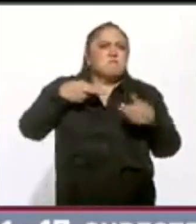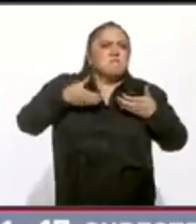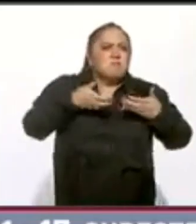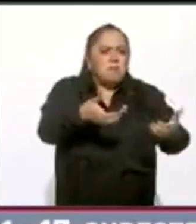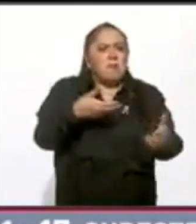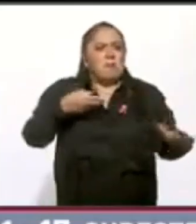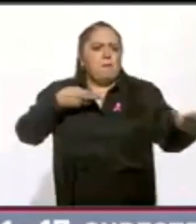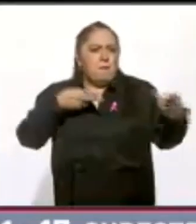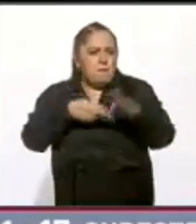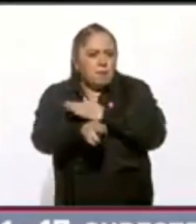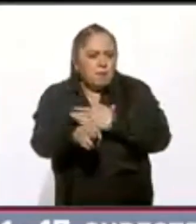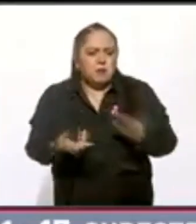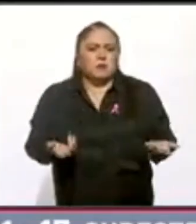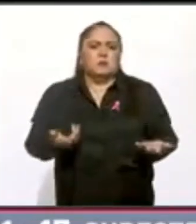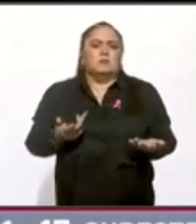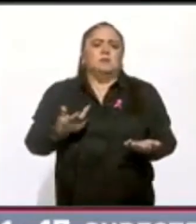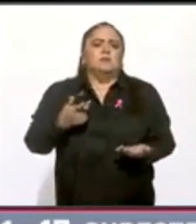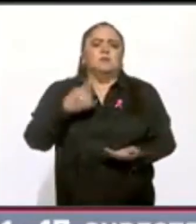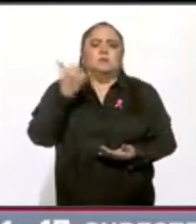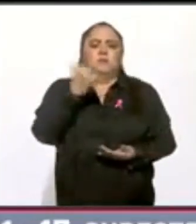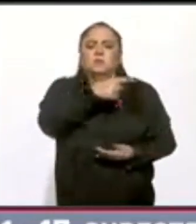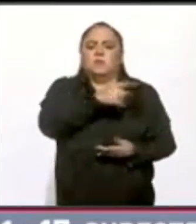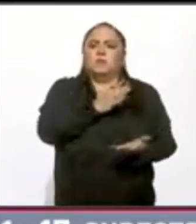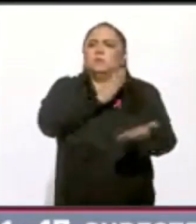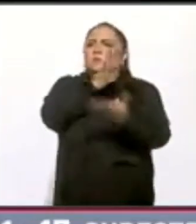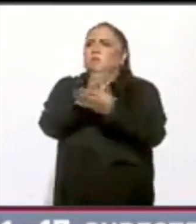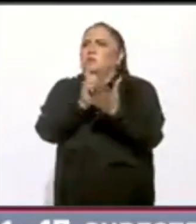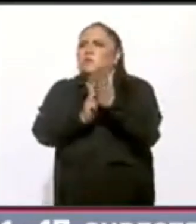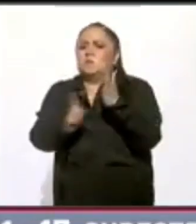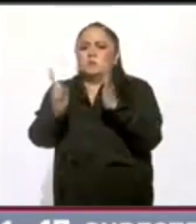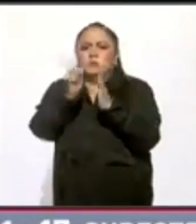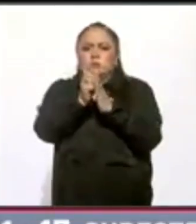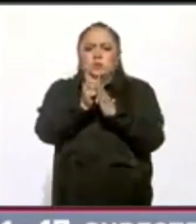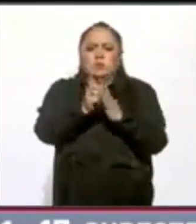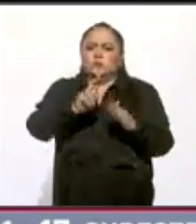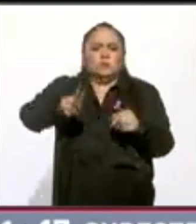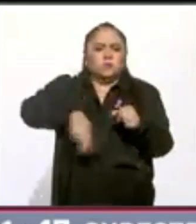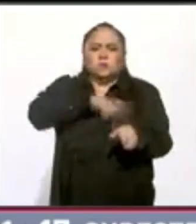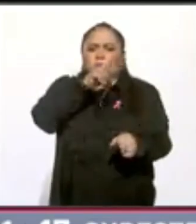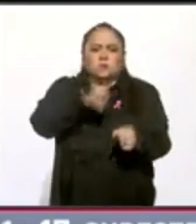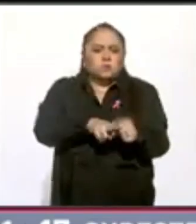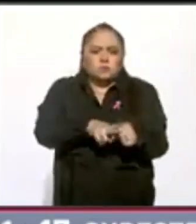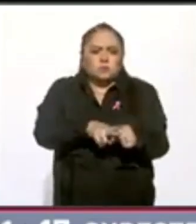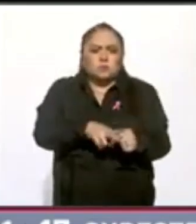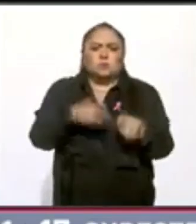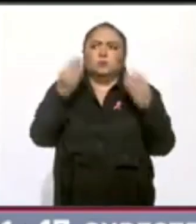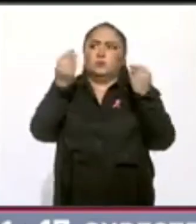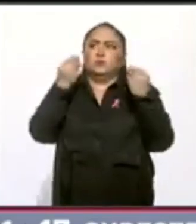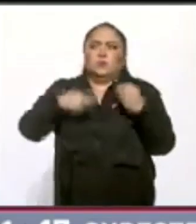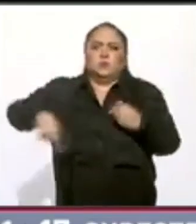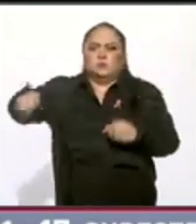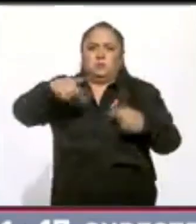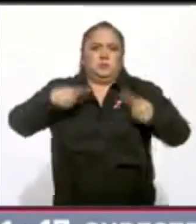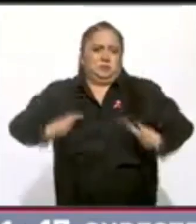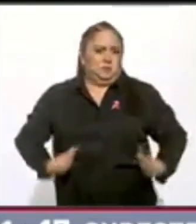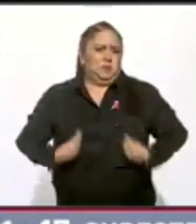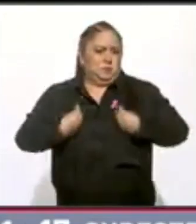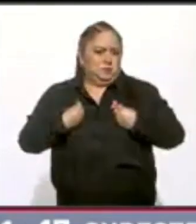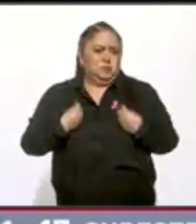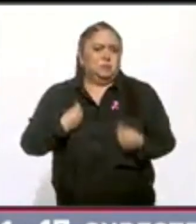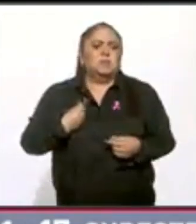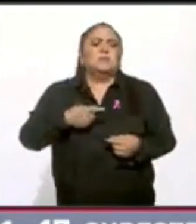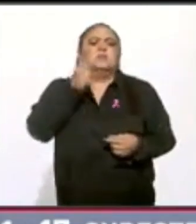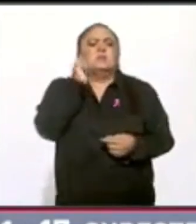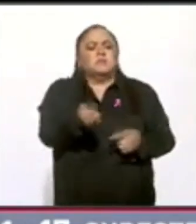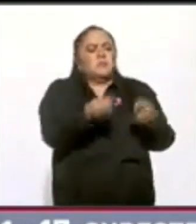calle, lo mismo mostrar su departamento, que es un departamento común como el departamento que muchos capitalinos tienen. ¿Qué